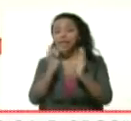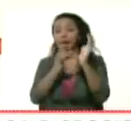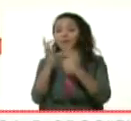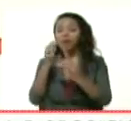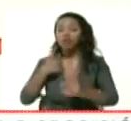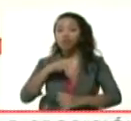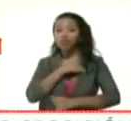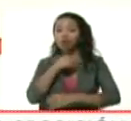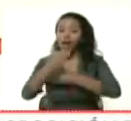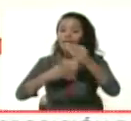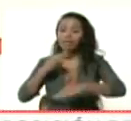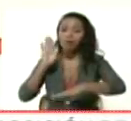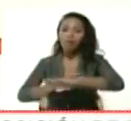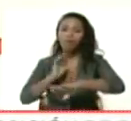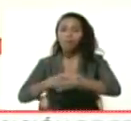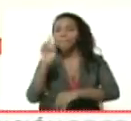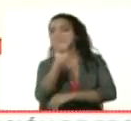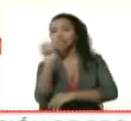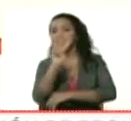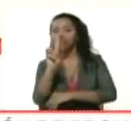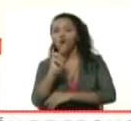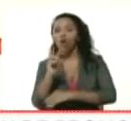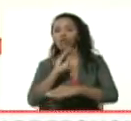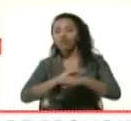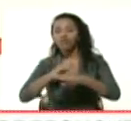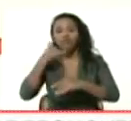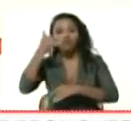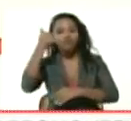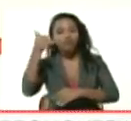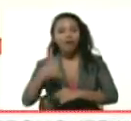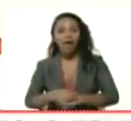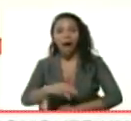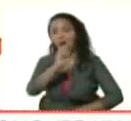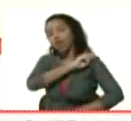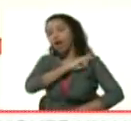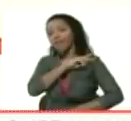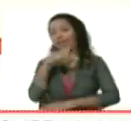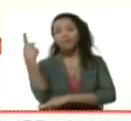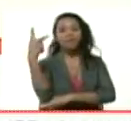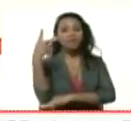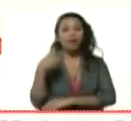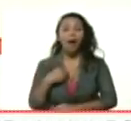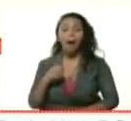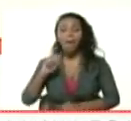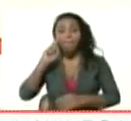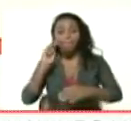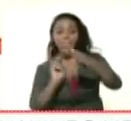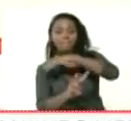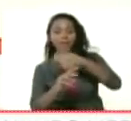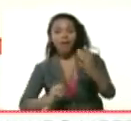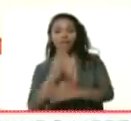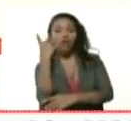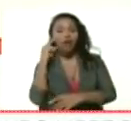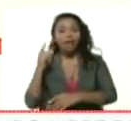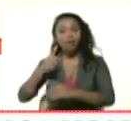hicimos 22 llamadas en Caracas, a los jefes de parroquia. Inmediatamente Miraflores fue rodeada por pueblo.